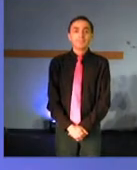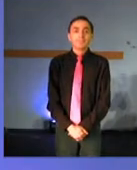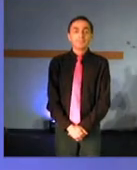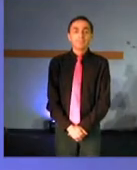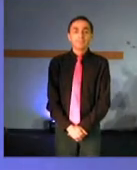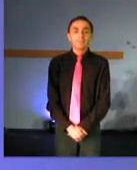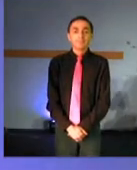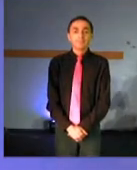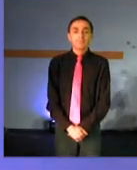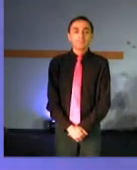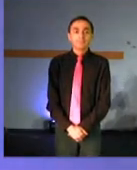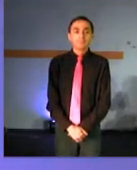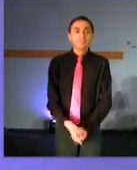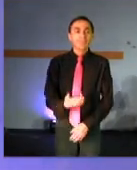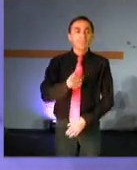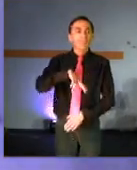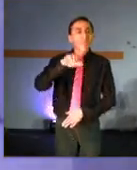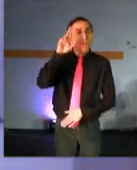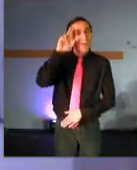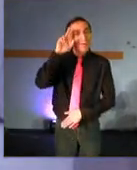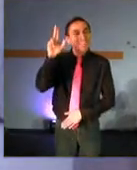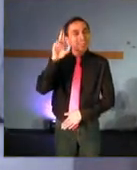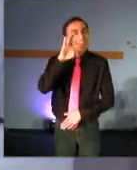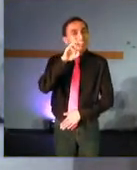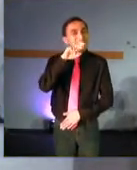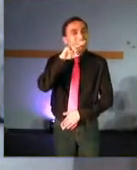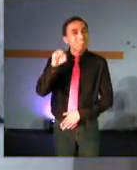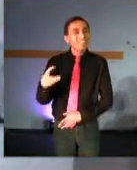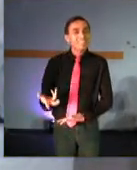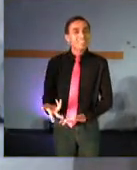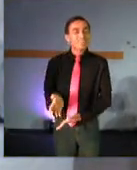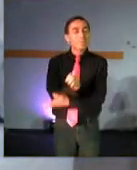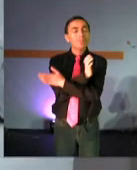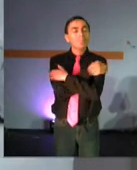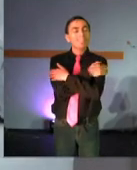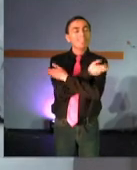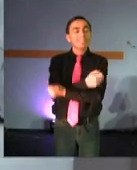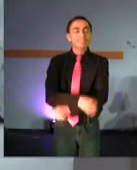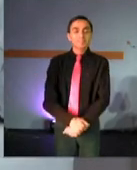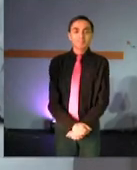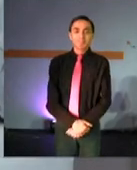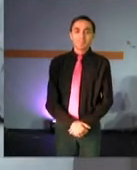Centro. Hola, Beatriz, un abrazo.